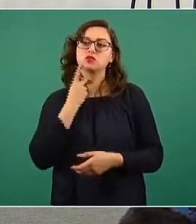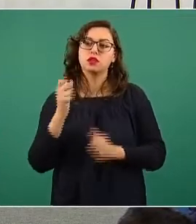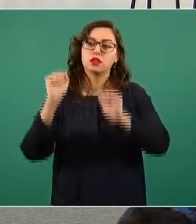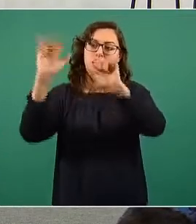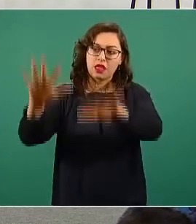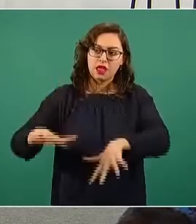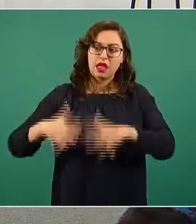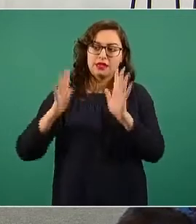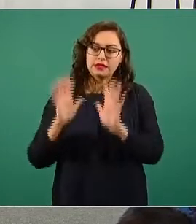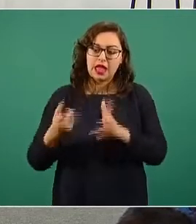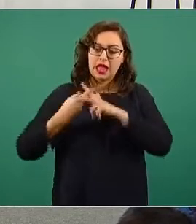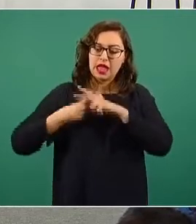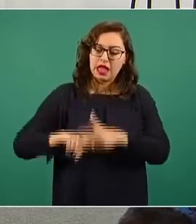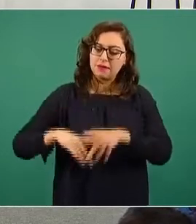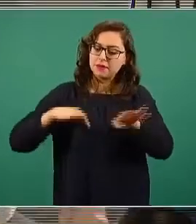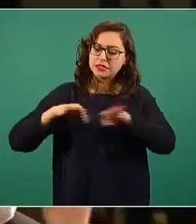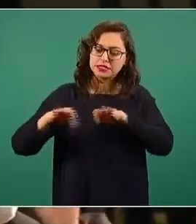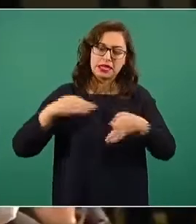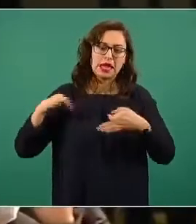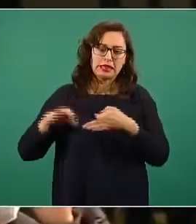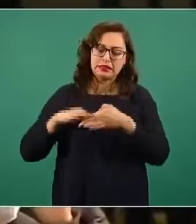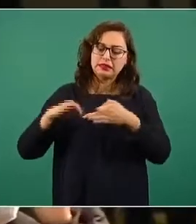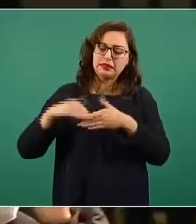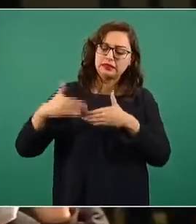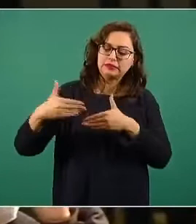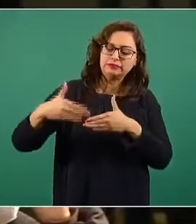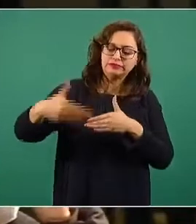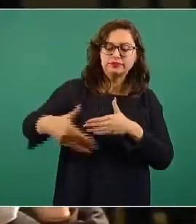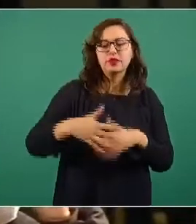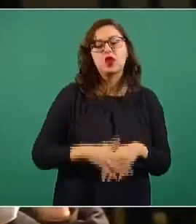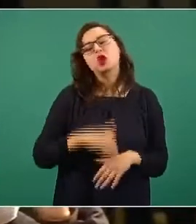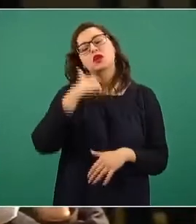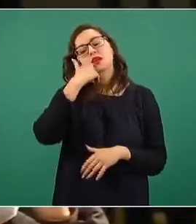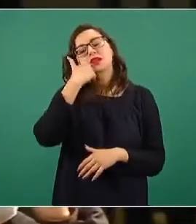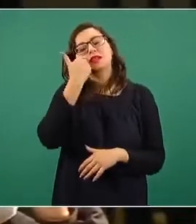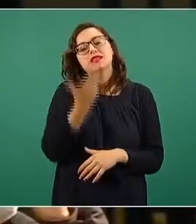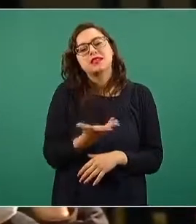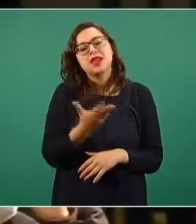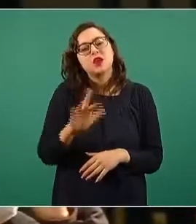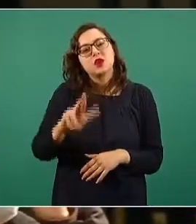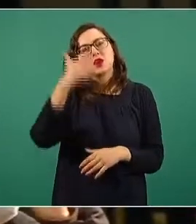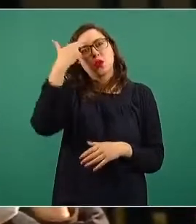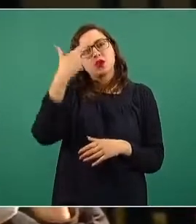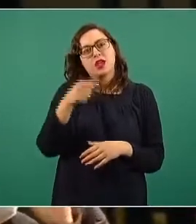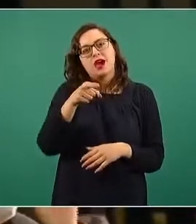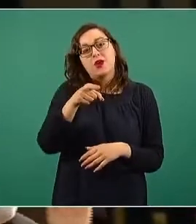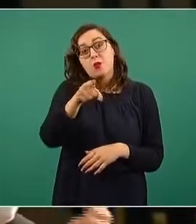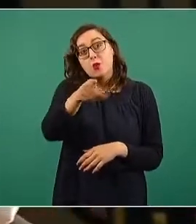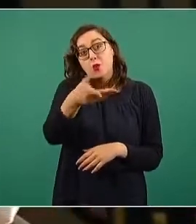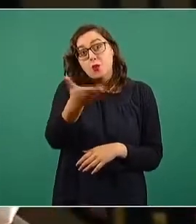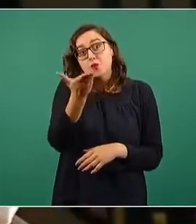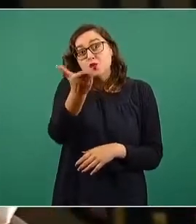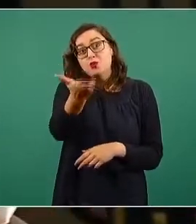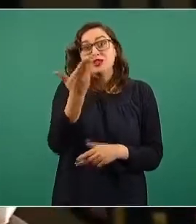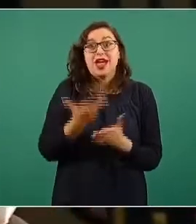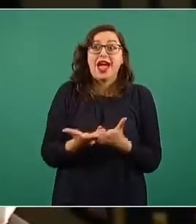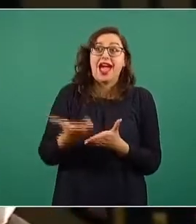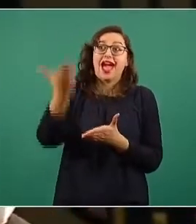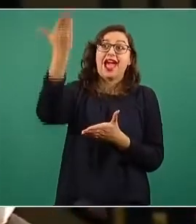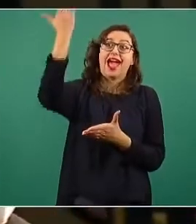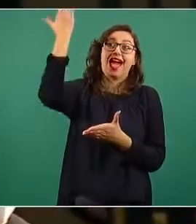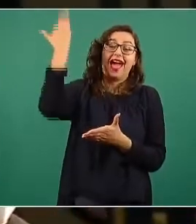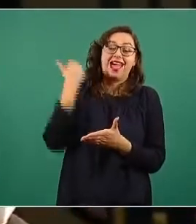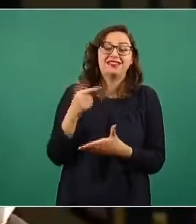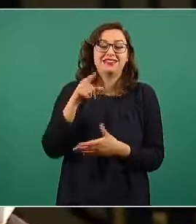remontarme un poco a cuando usted era profesora de Sociología en la Facultad de Derecho, ¿no? A su vez, con un tema que